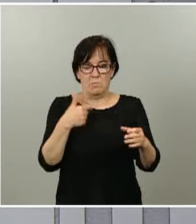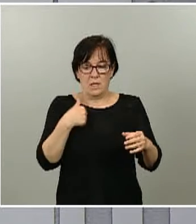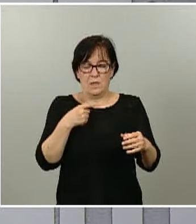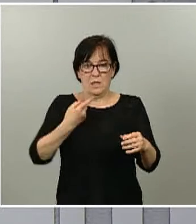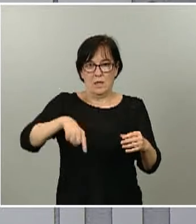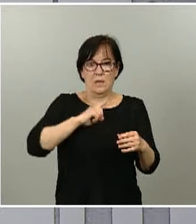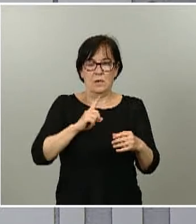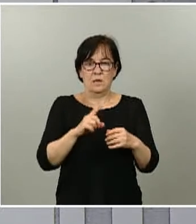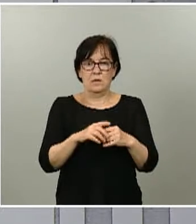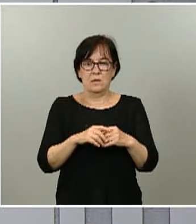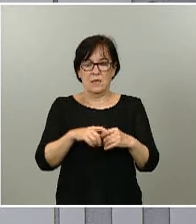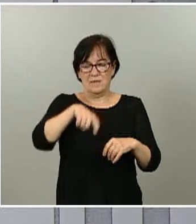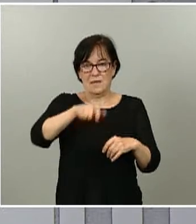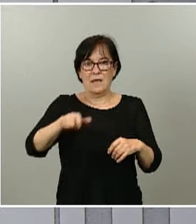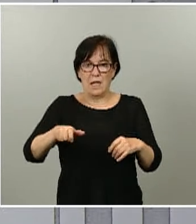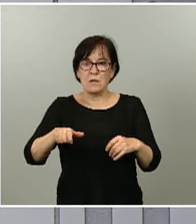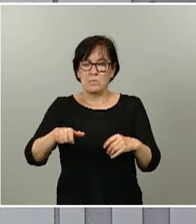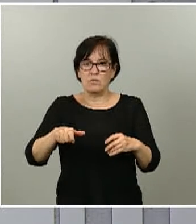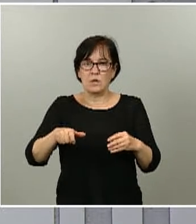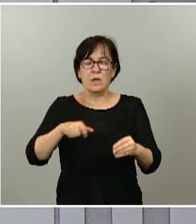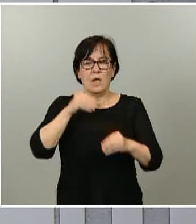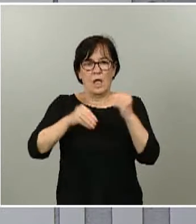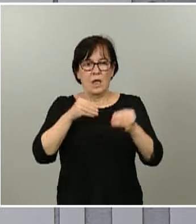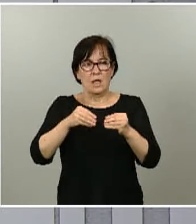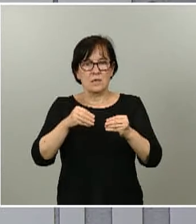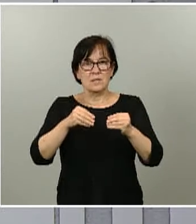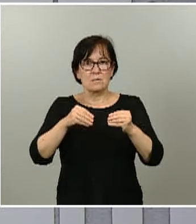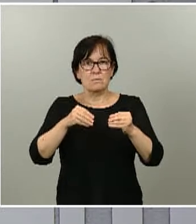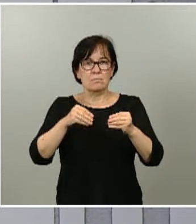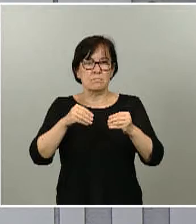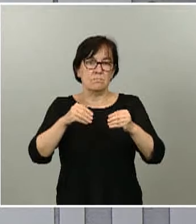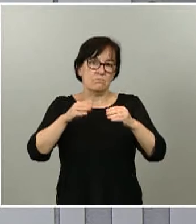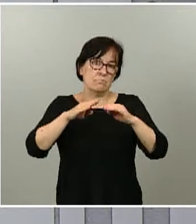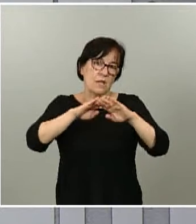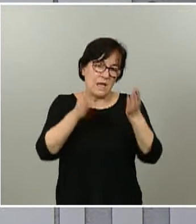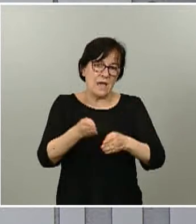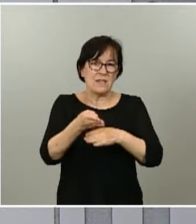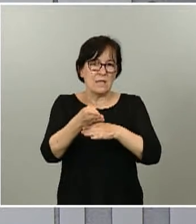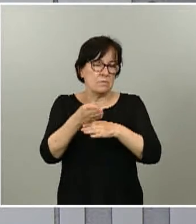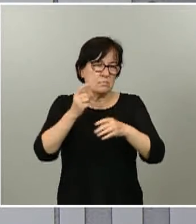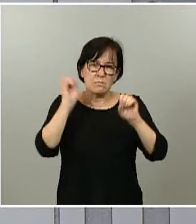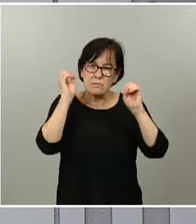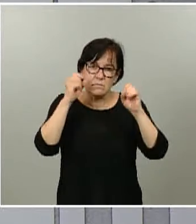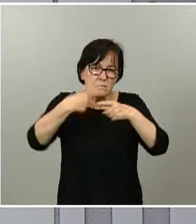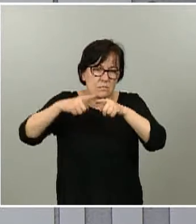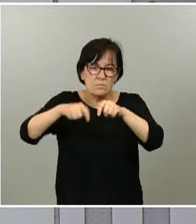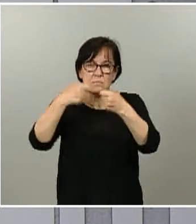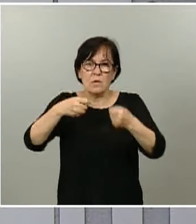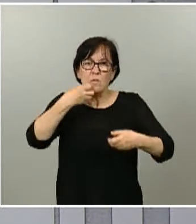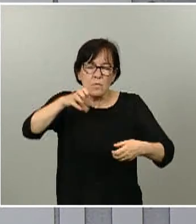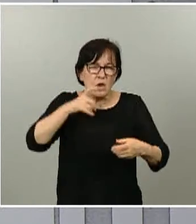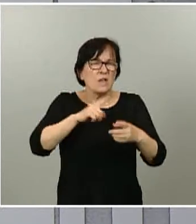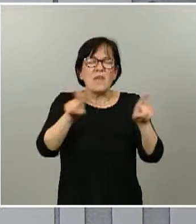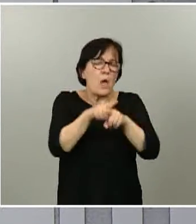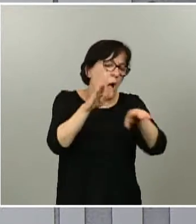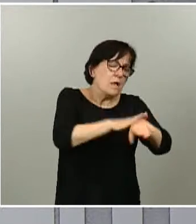las personas que hacen ataques a las viviendas, de los ministros, de cualquier servidor público, sea del color político que sea,